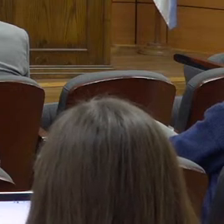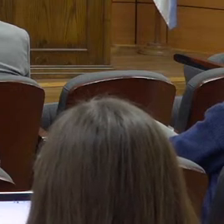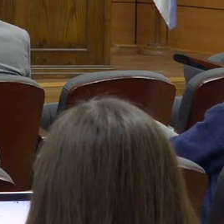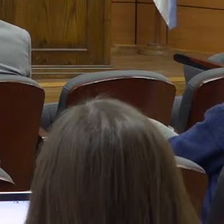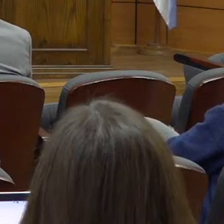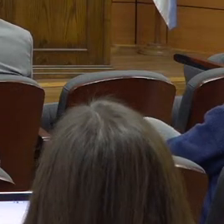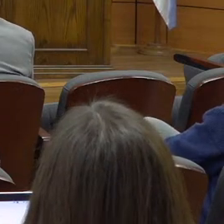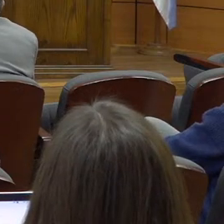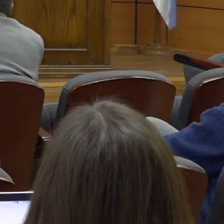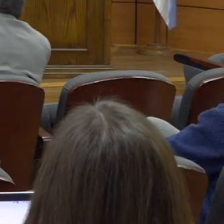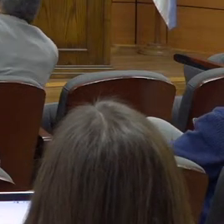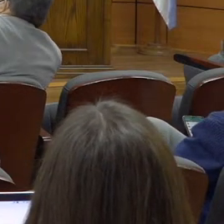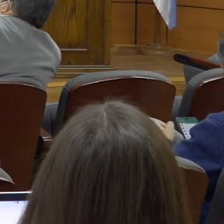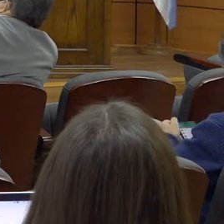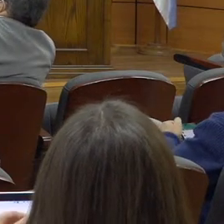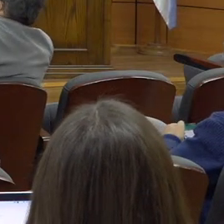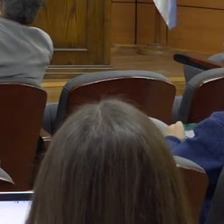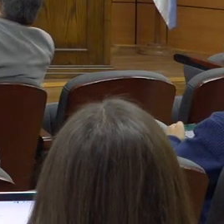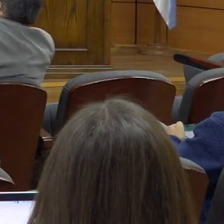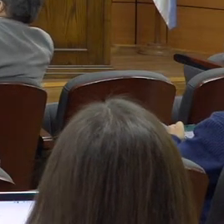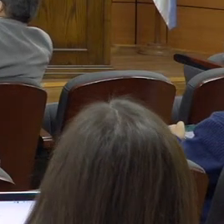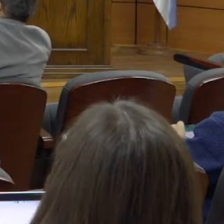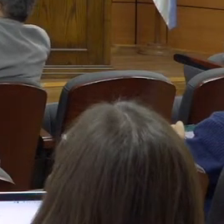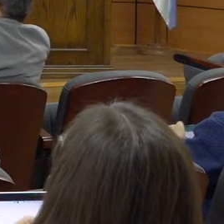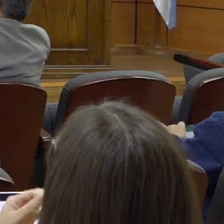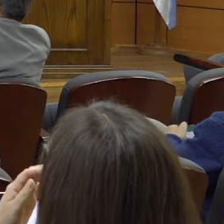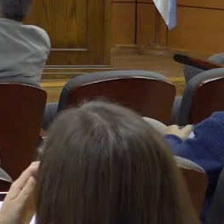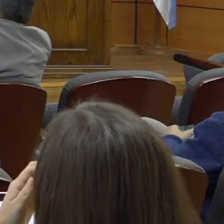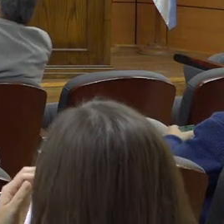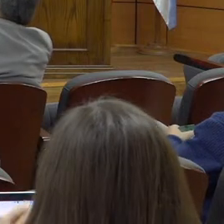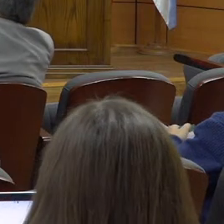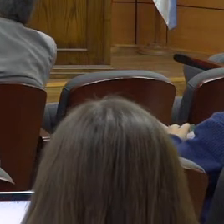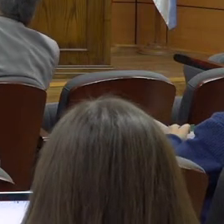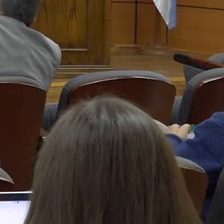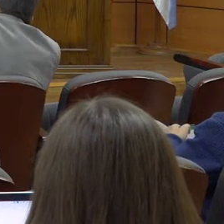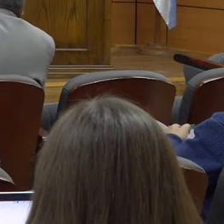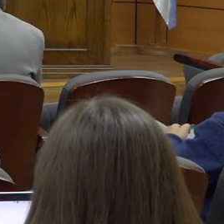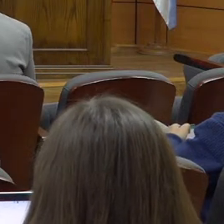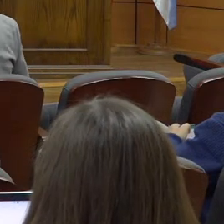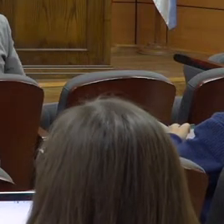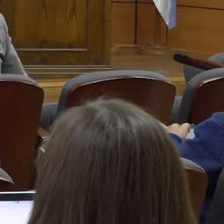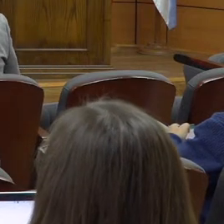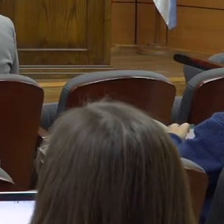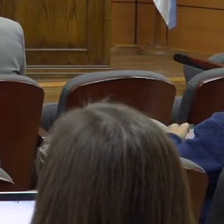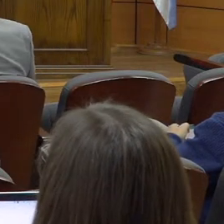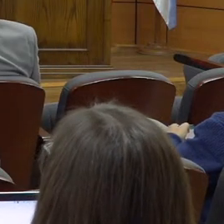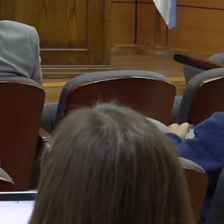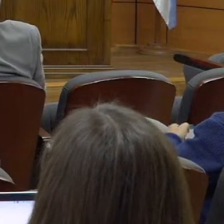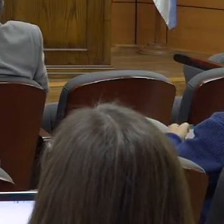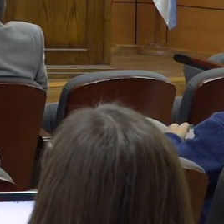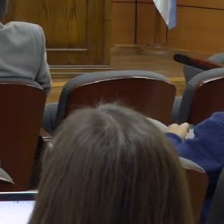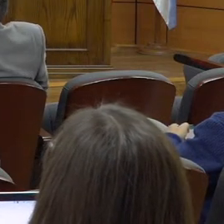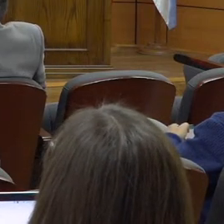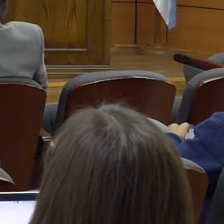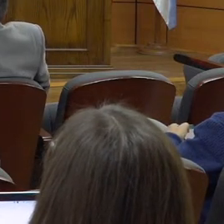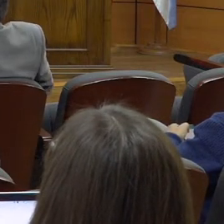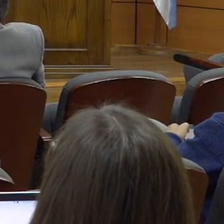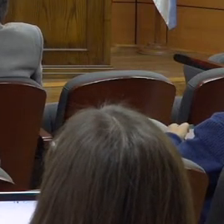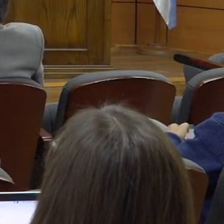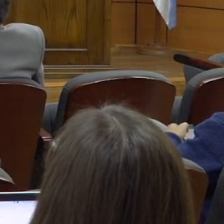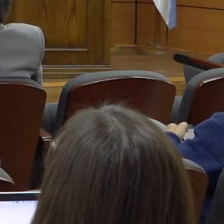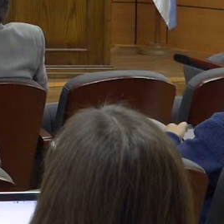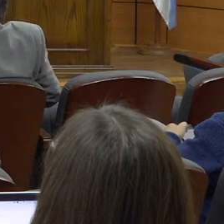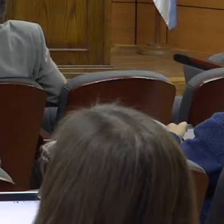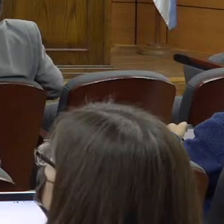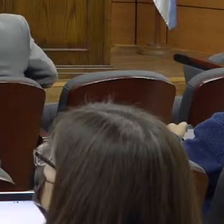Continuamos con el desarrollo del seminario Redes Sociales y Personas Mayores en Chile. Agradecemos al intérprete de lenguaje de señas,